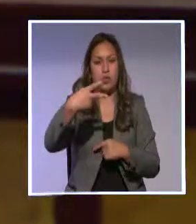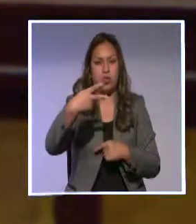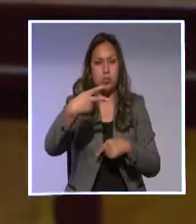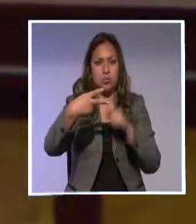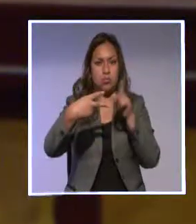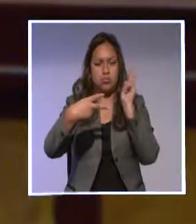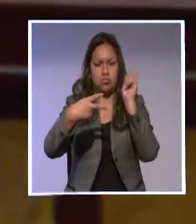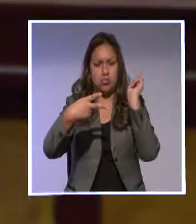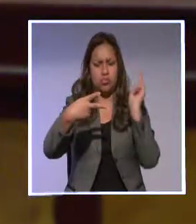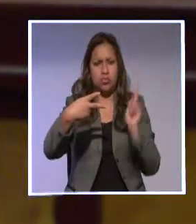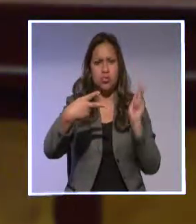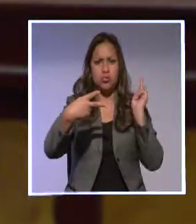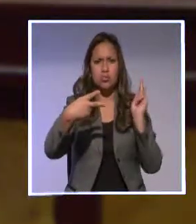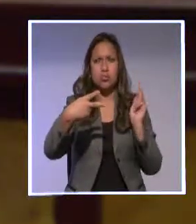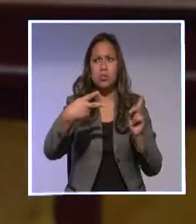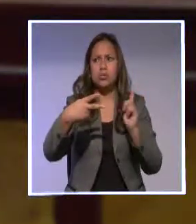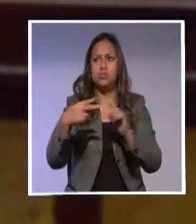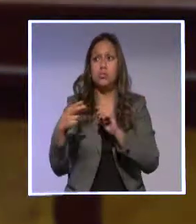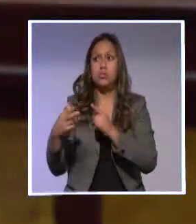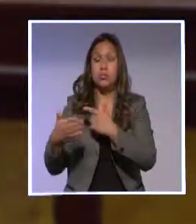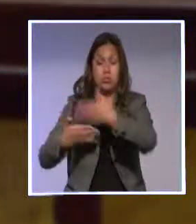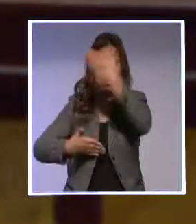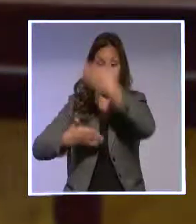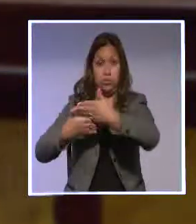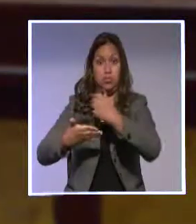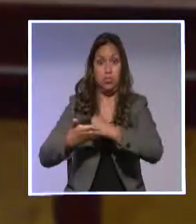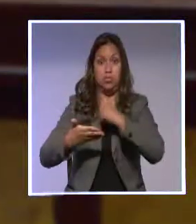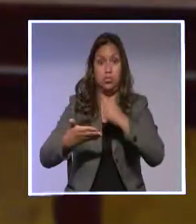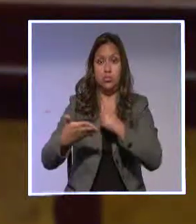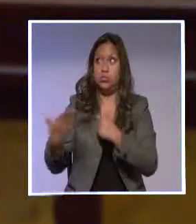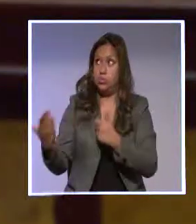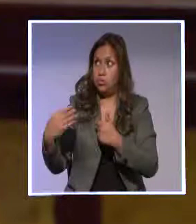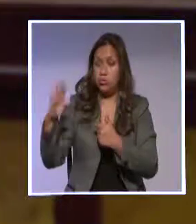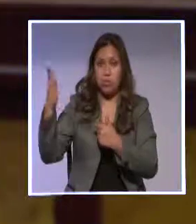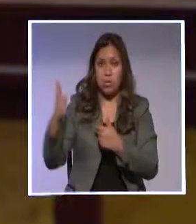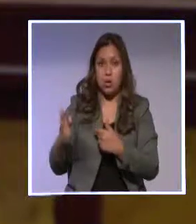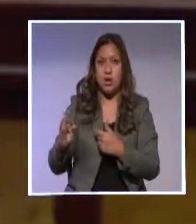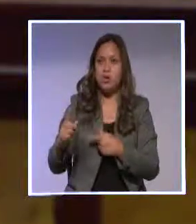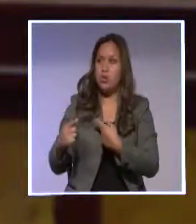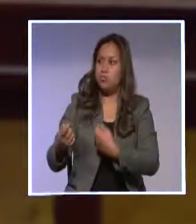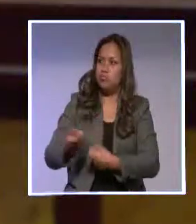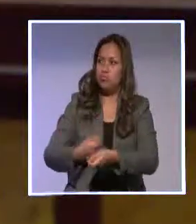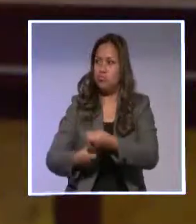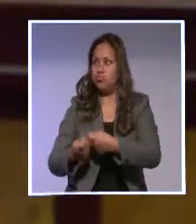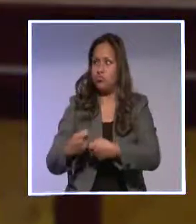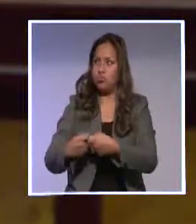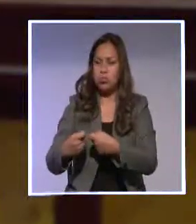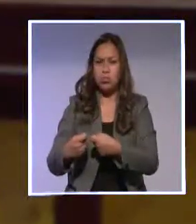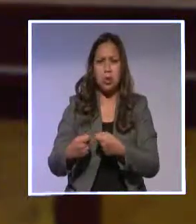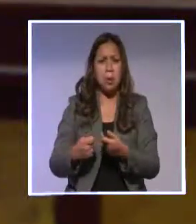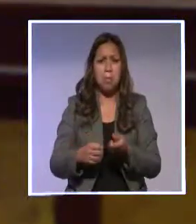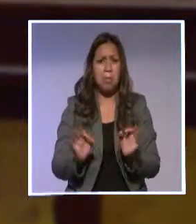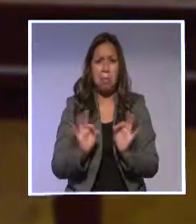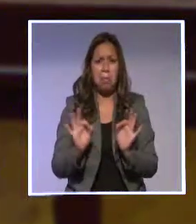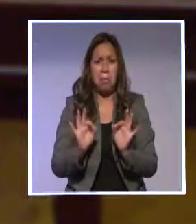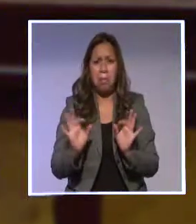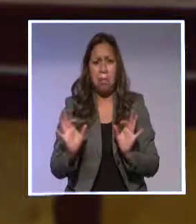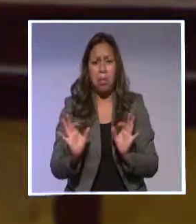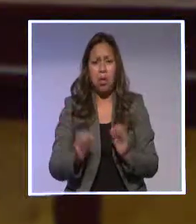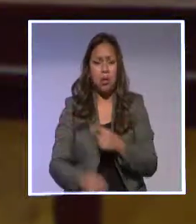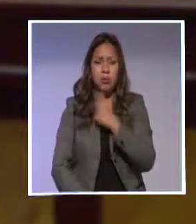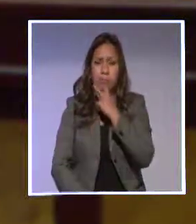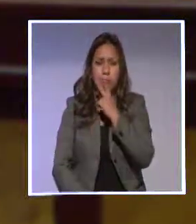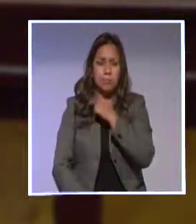establecidos dentro de la relación contractual con odebrecht habían sido negociados y no es que se negoció nada lo único que se hizo en esos